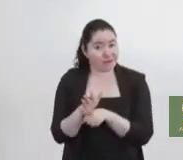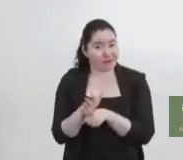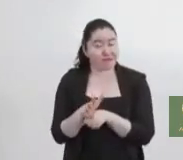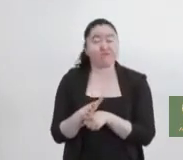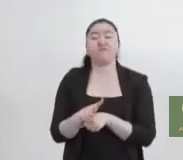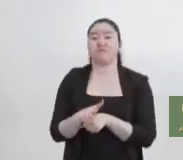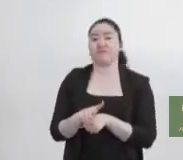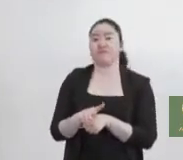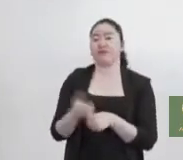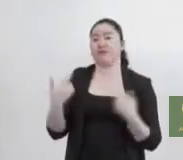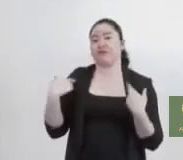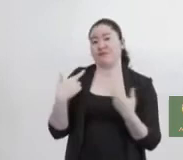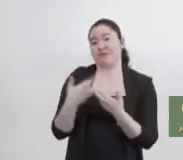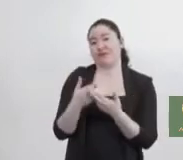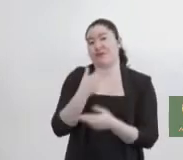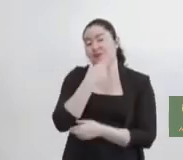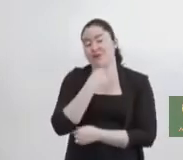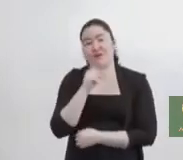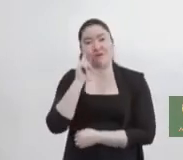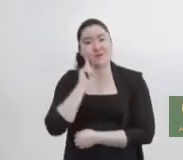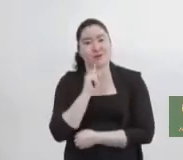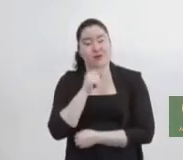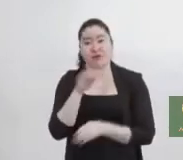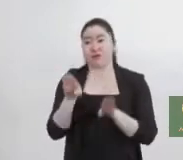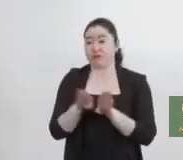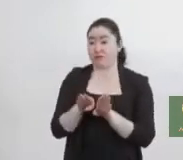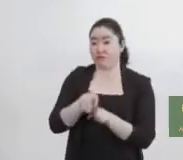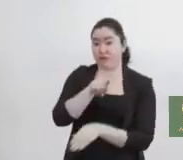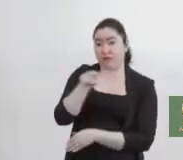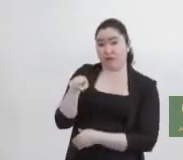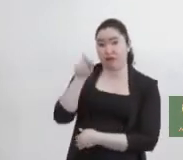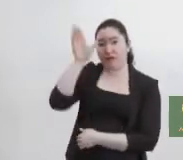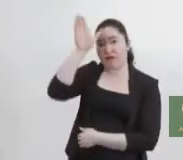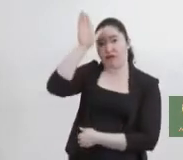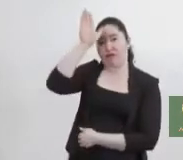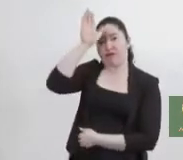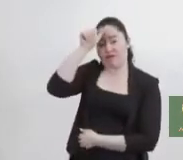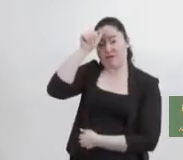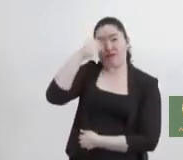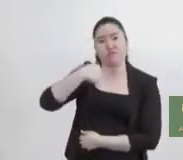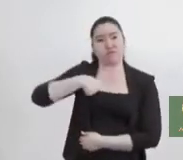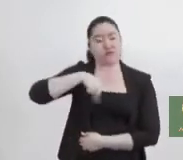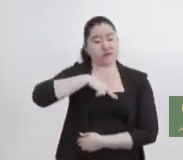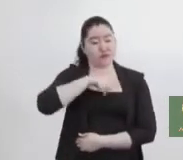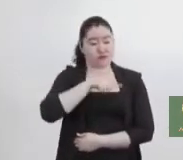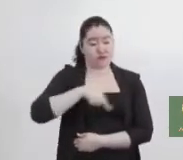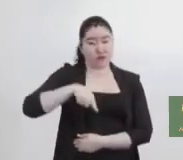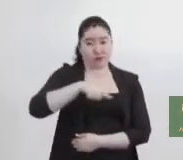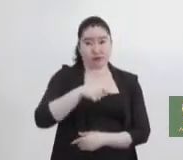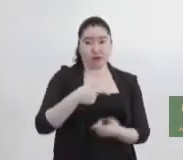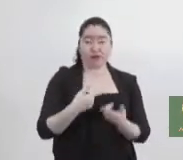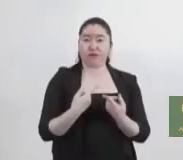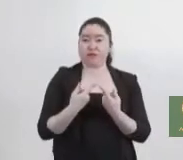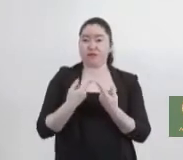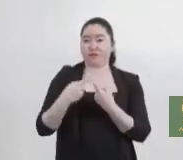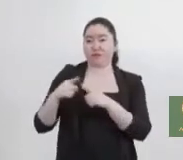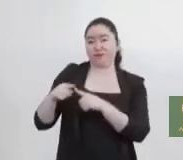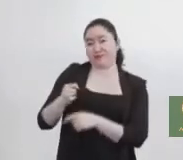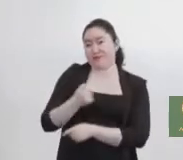en acuerdo siempre con ellos, no se va a hacer nada que en donde no nos pongamos de acuerdo con todas las entidades